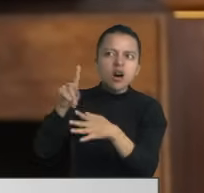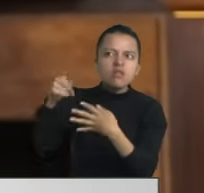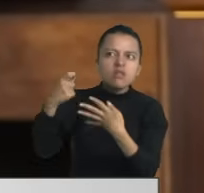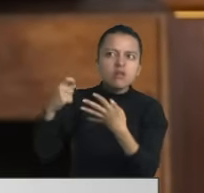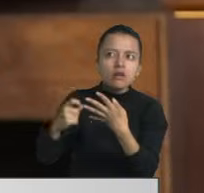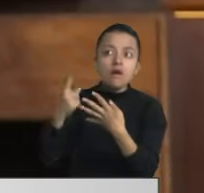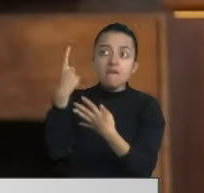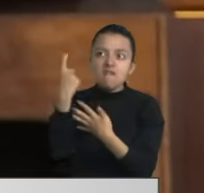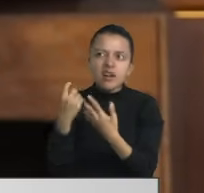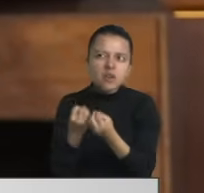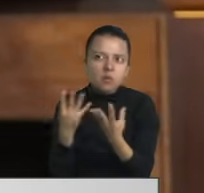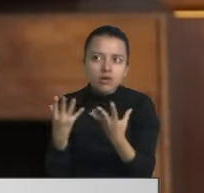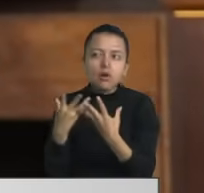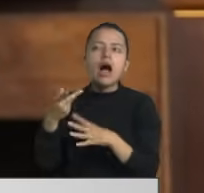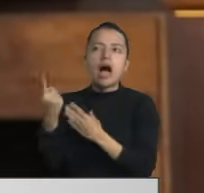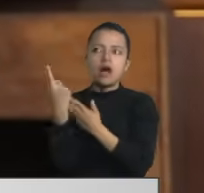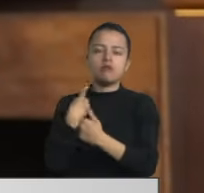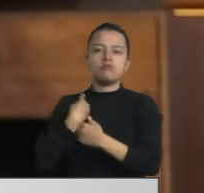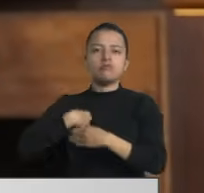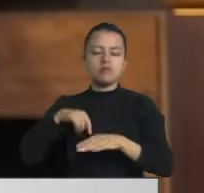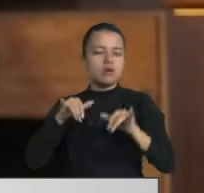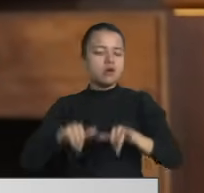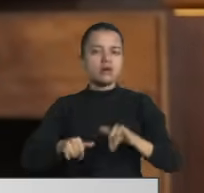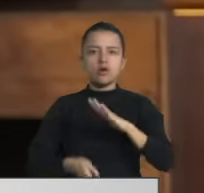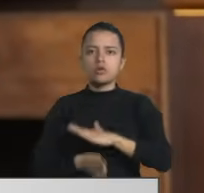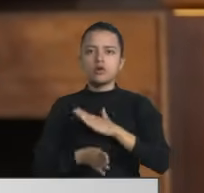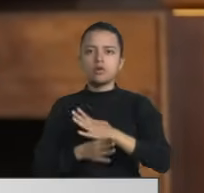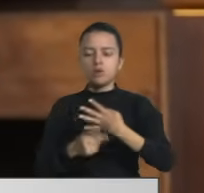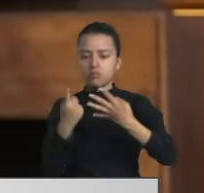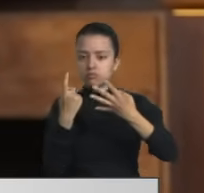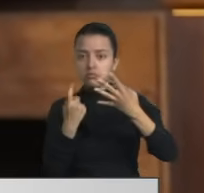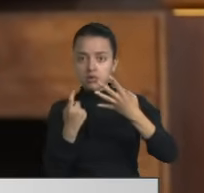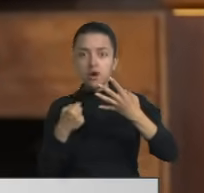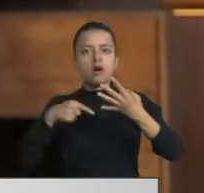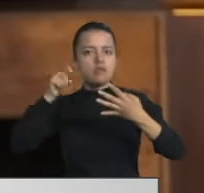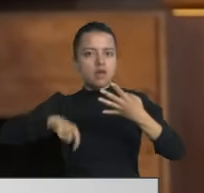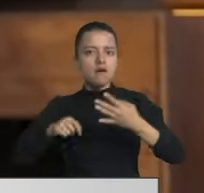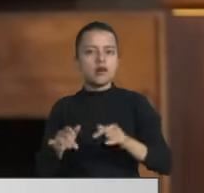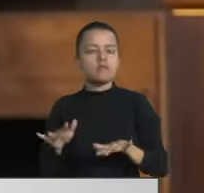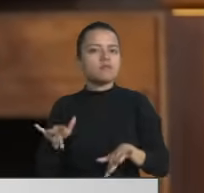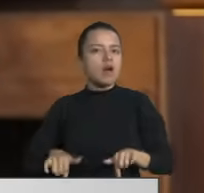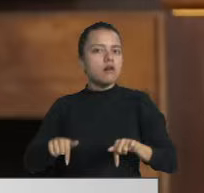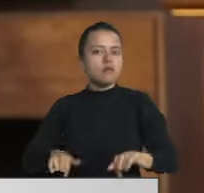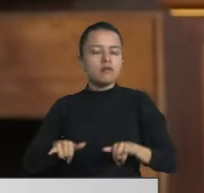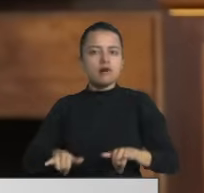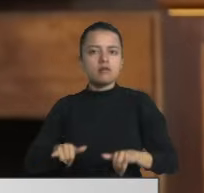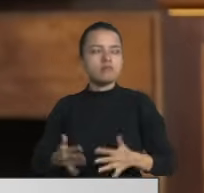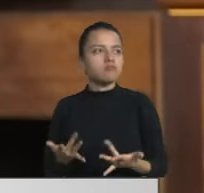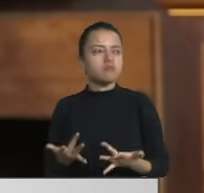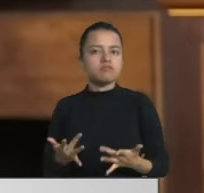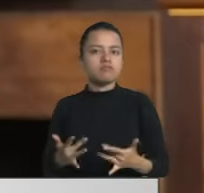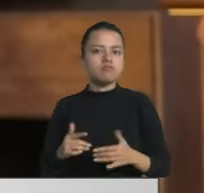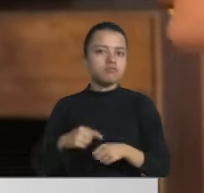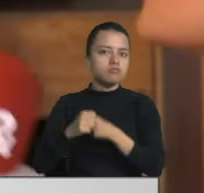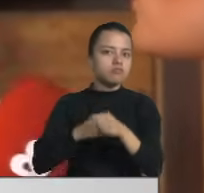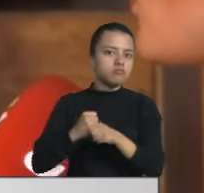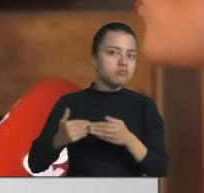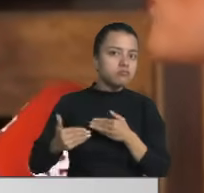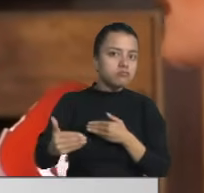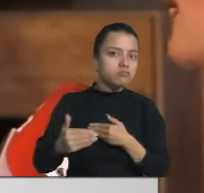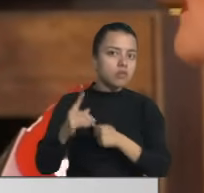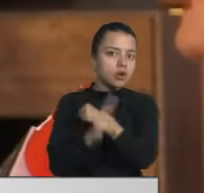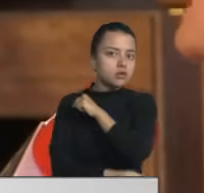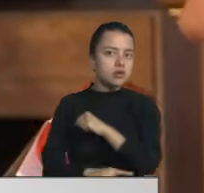juez ecuatoriano. Simplemente le damos plena confianza y validez a esa decisión de una autoridad extranjera para ejecutar la pena en Colombia.